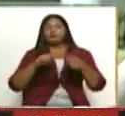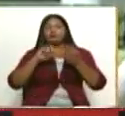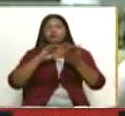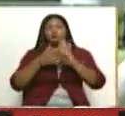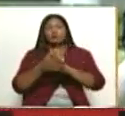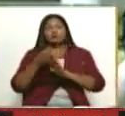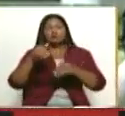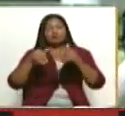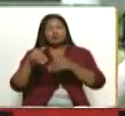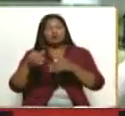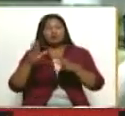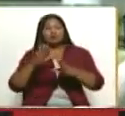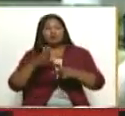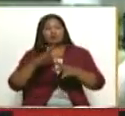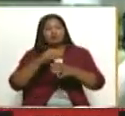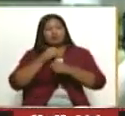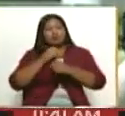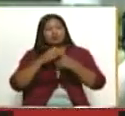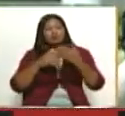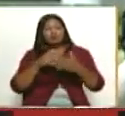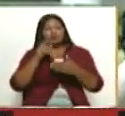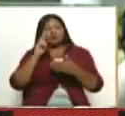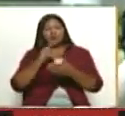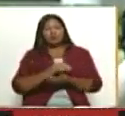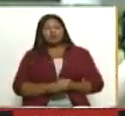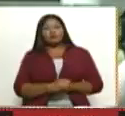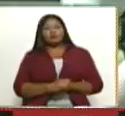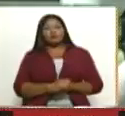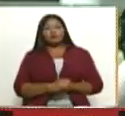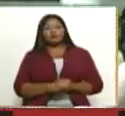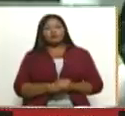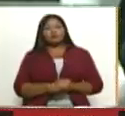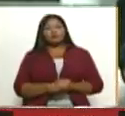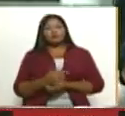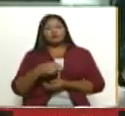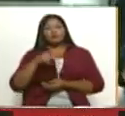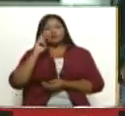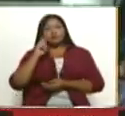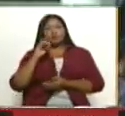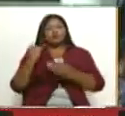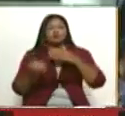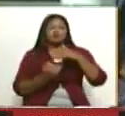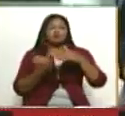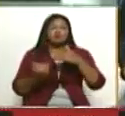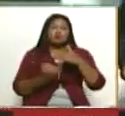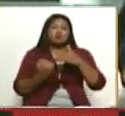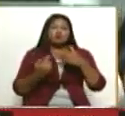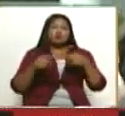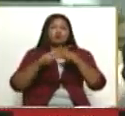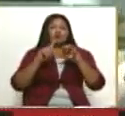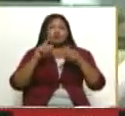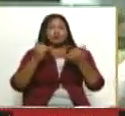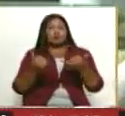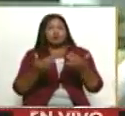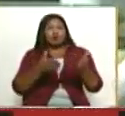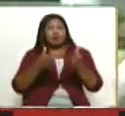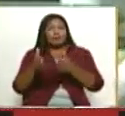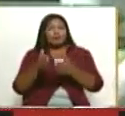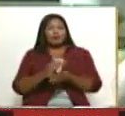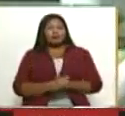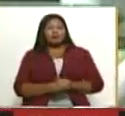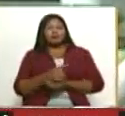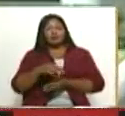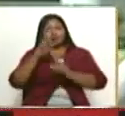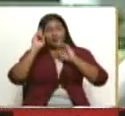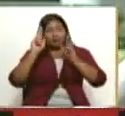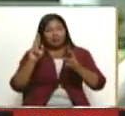de la organización rebelde con las instituciones armadas, institucionales, quienes, además de respetar